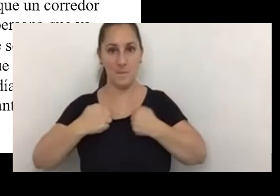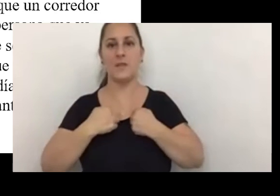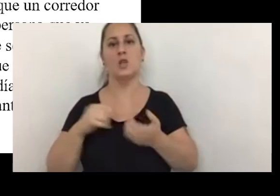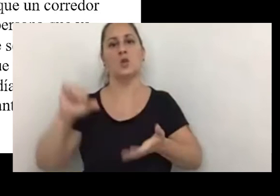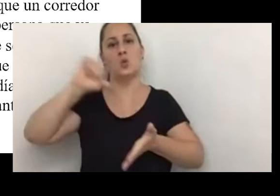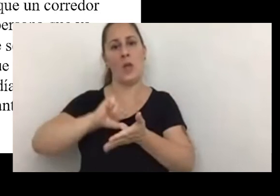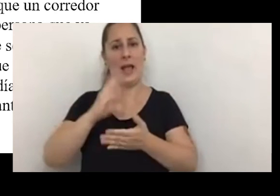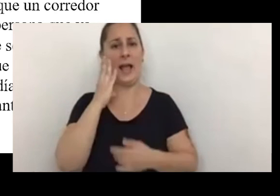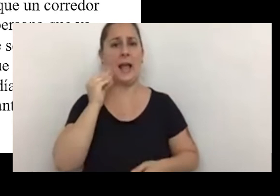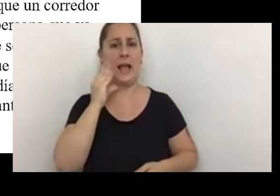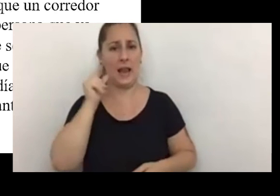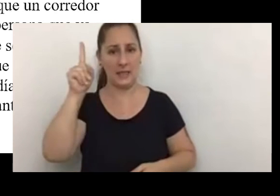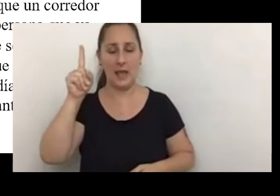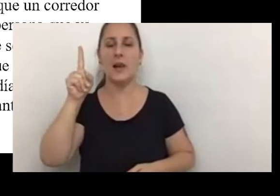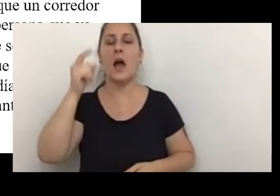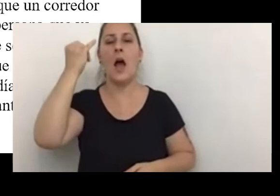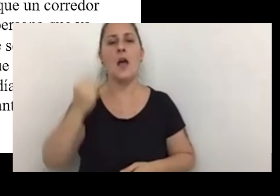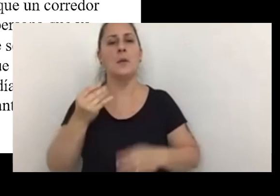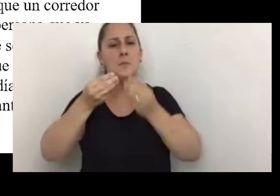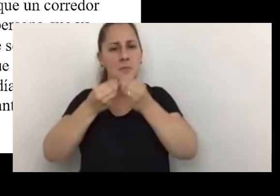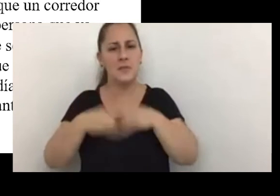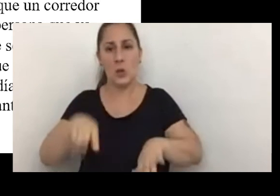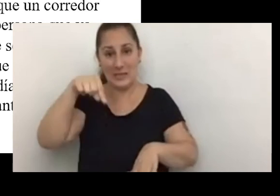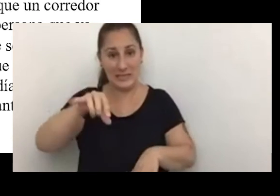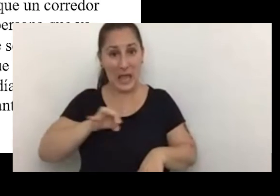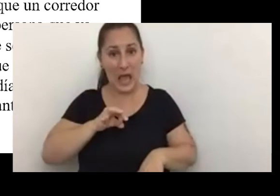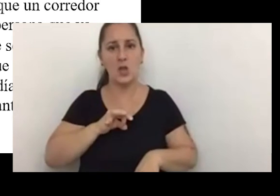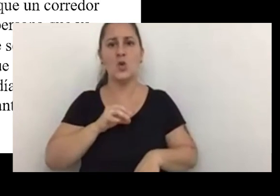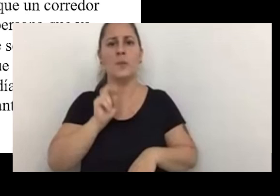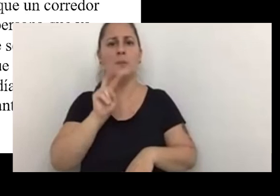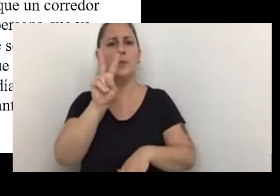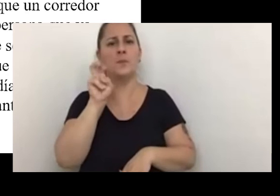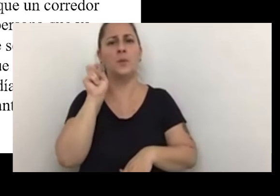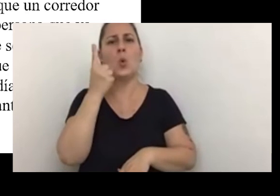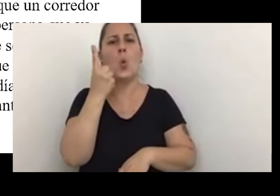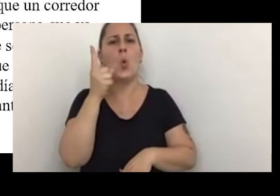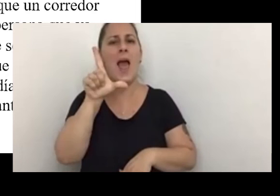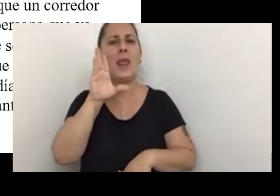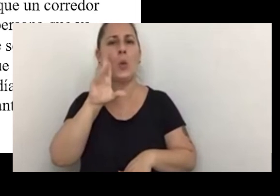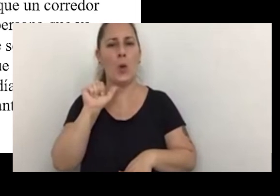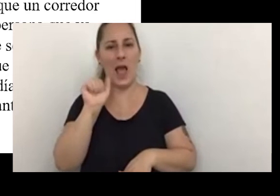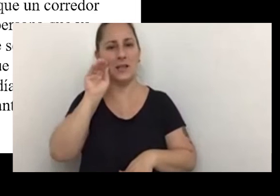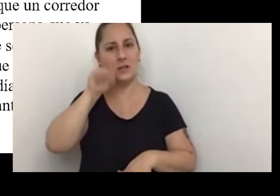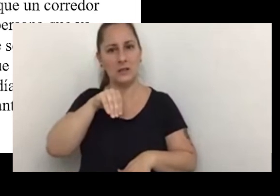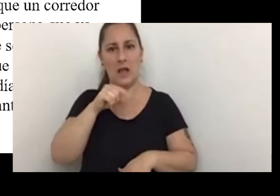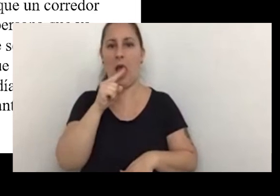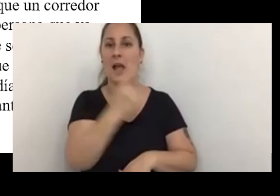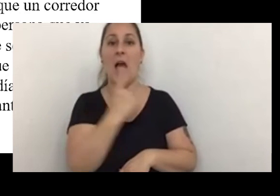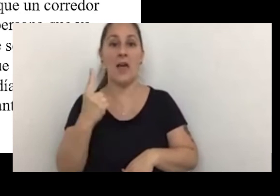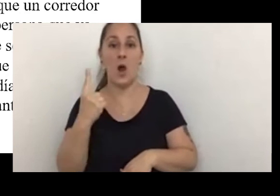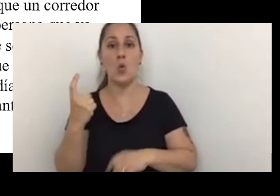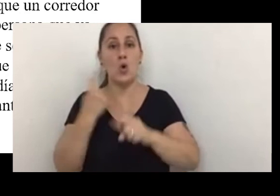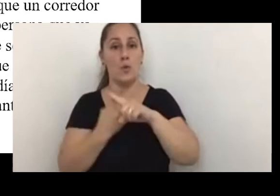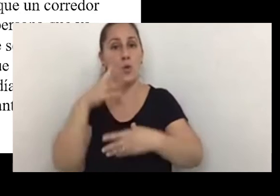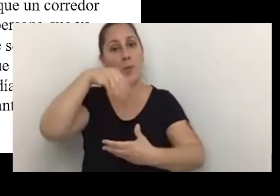Bretaña, se ha comenzado este año a cobrar 1 libra extra a cada runner por participar en las carreras